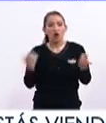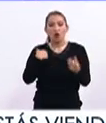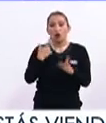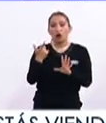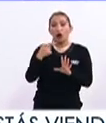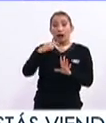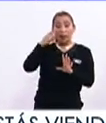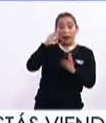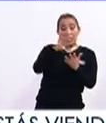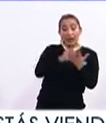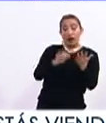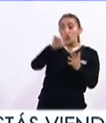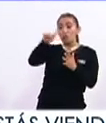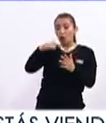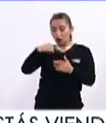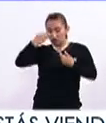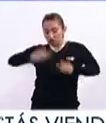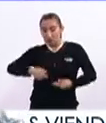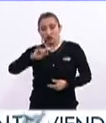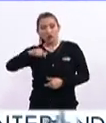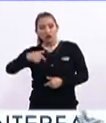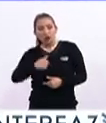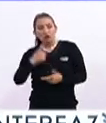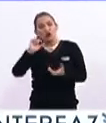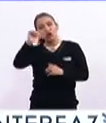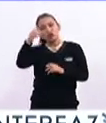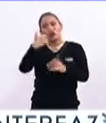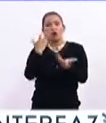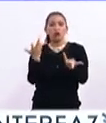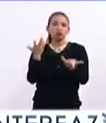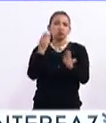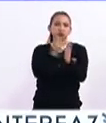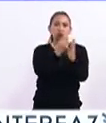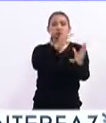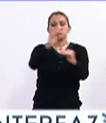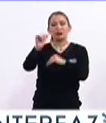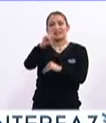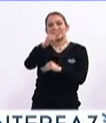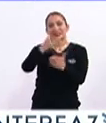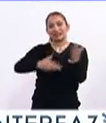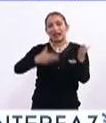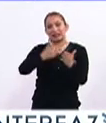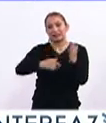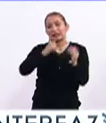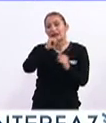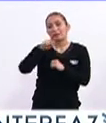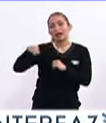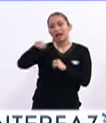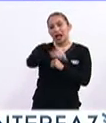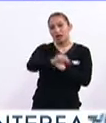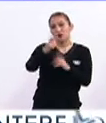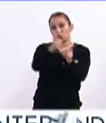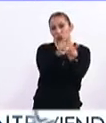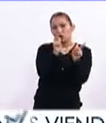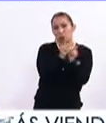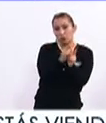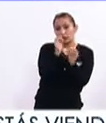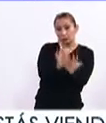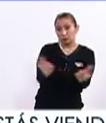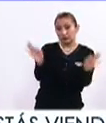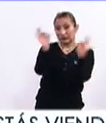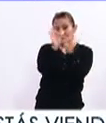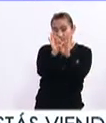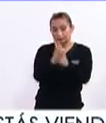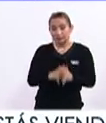luego Existo y varios talleres centrales en donde también se forman nuestros grupos artísticos